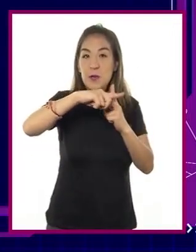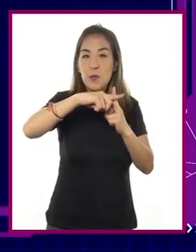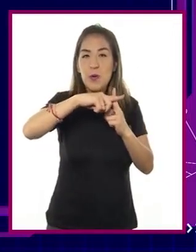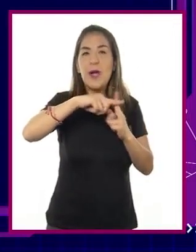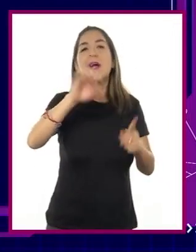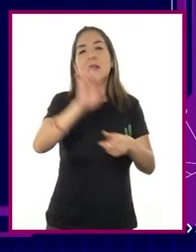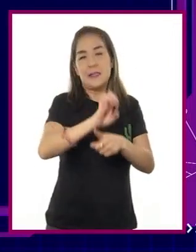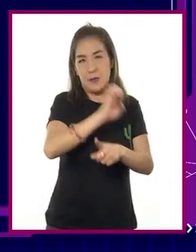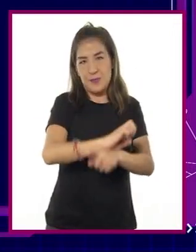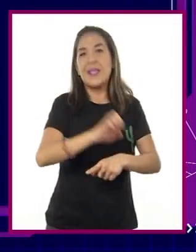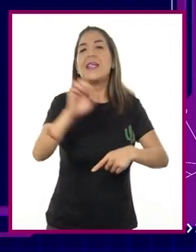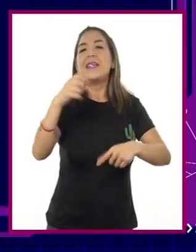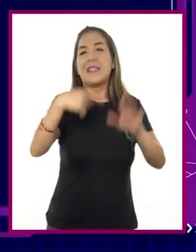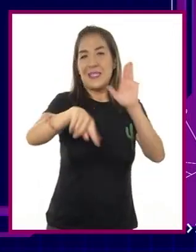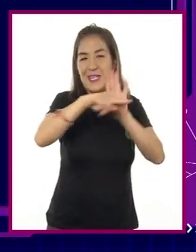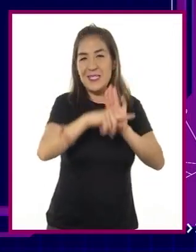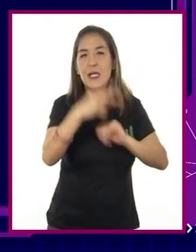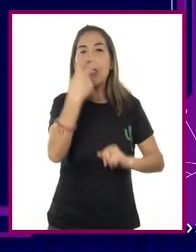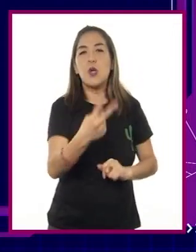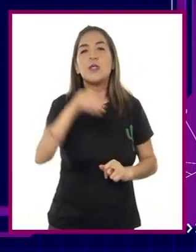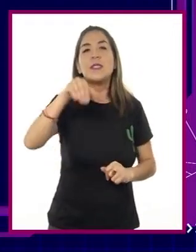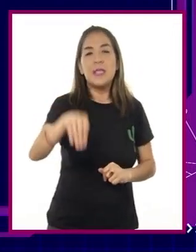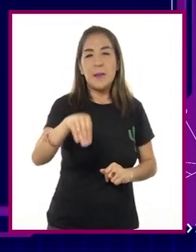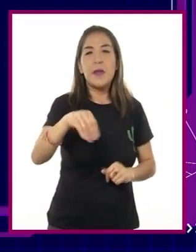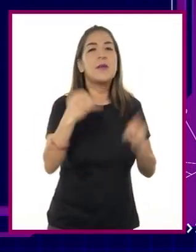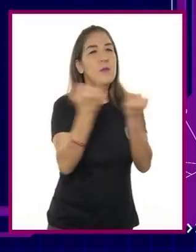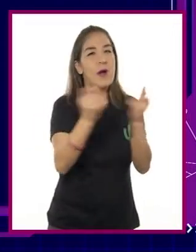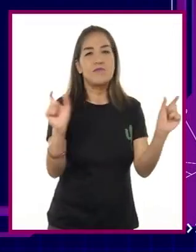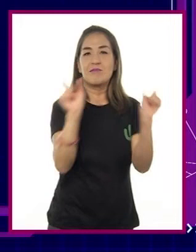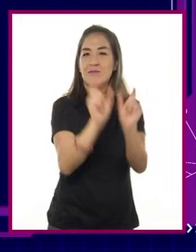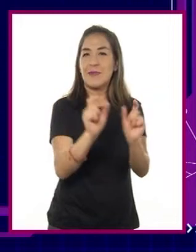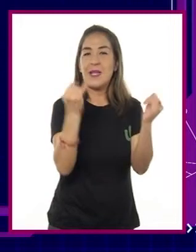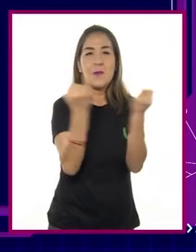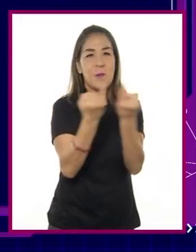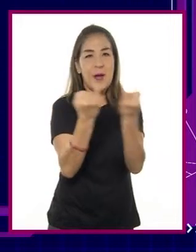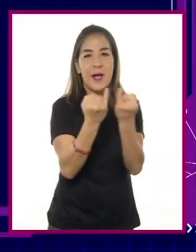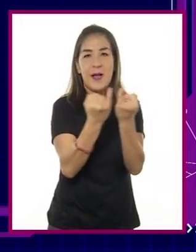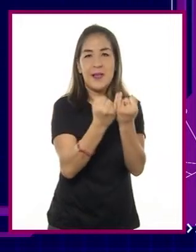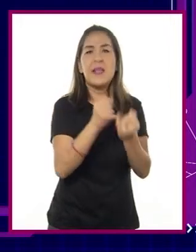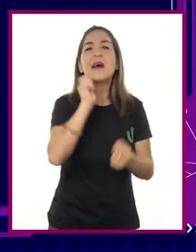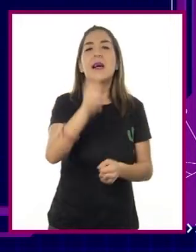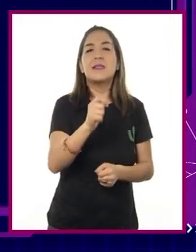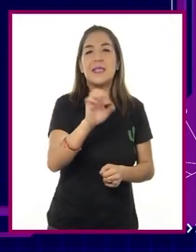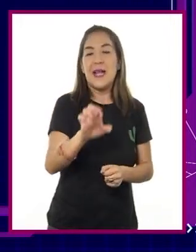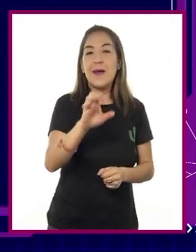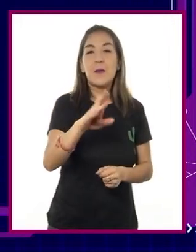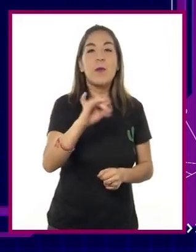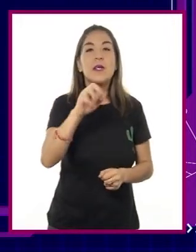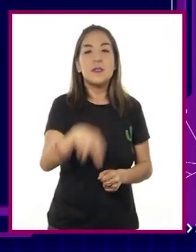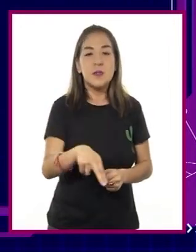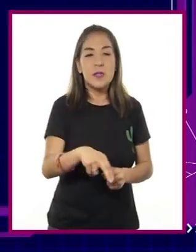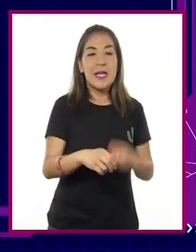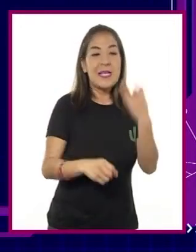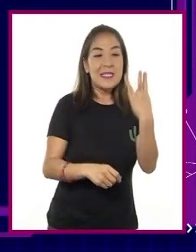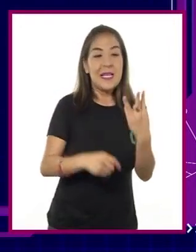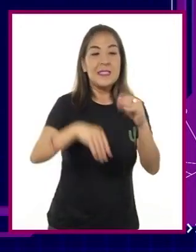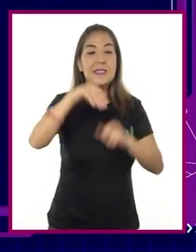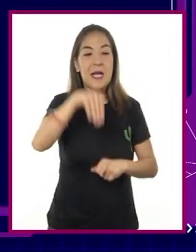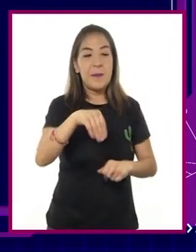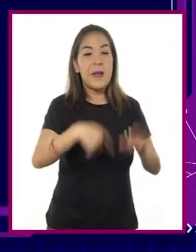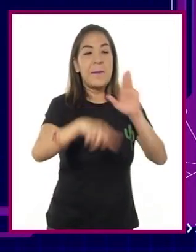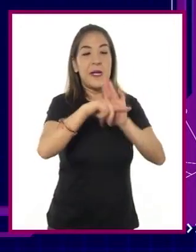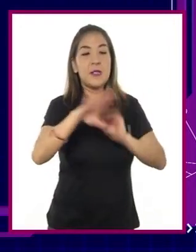entonces restaremos 2m en ambos lados de la igualdad. Así obtenemos la ecuación 3m menos 90 más